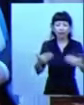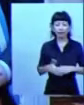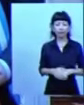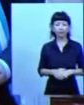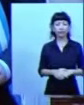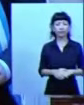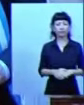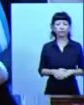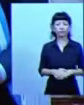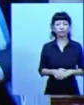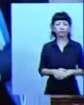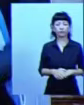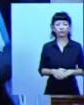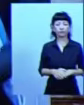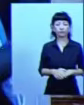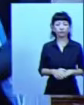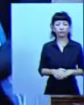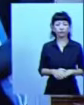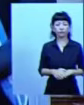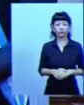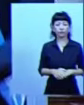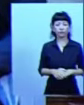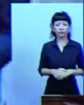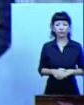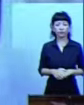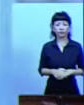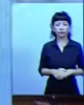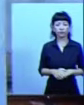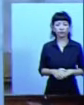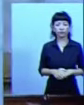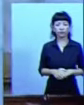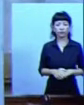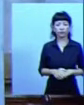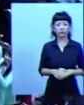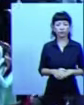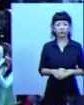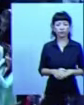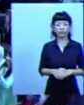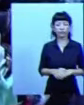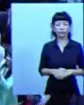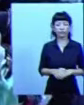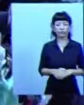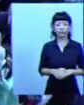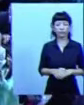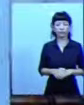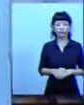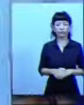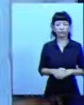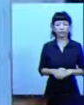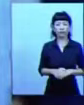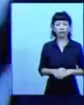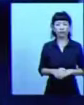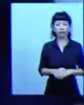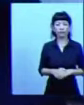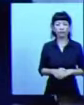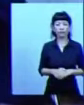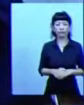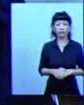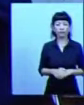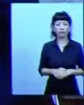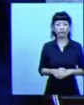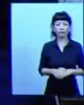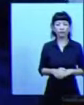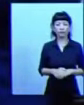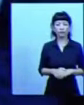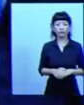afirmaciones que te hacen ver que más allá de un político de un economista